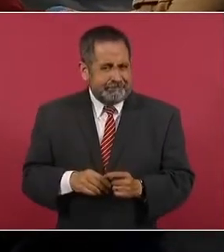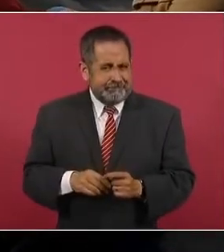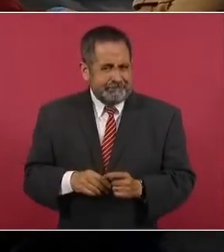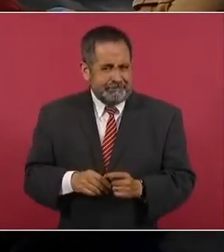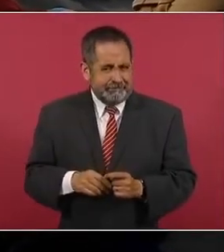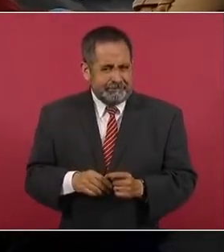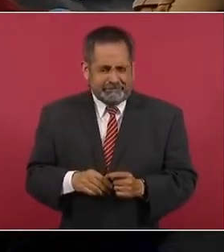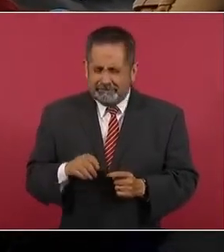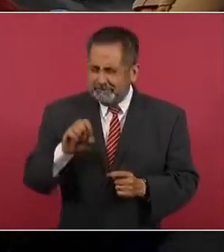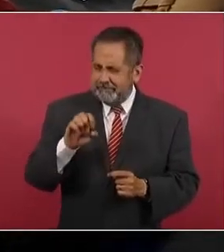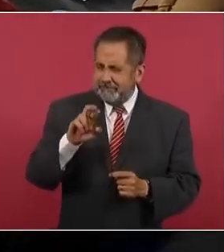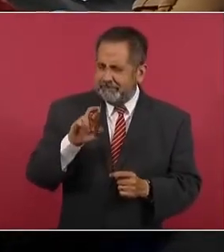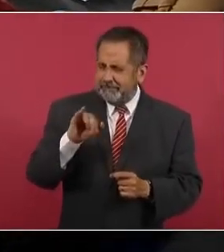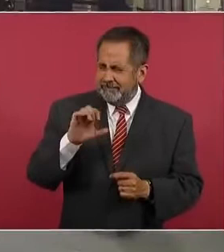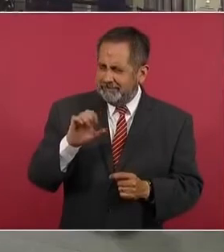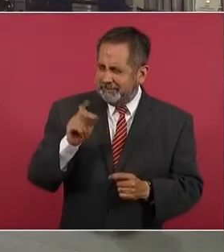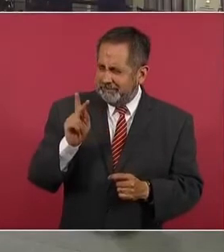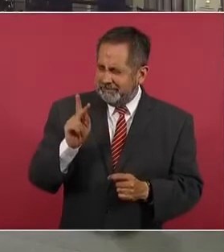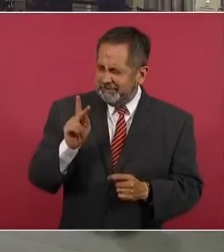Eric